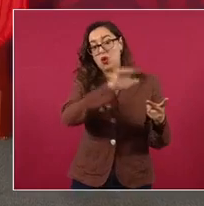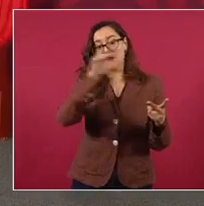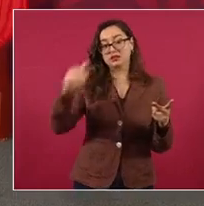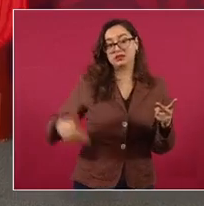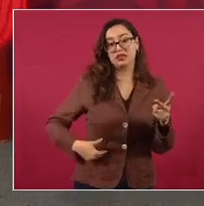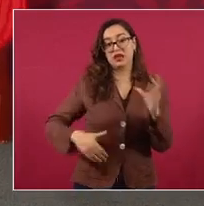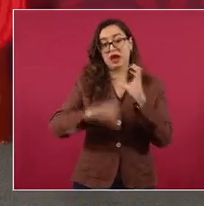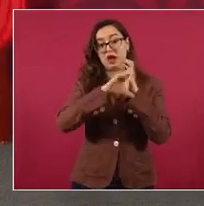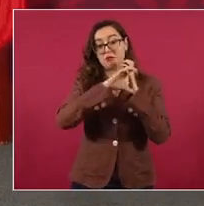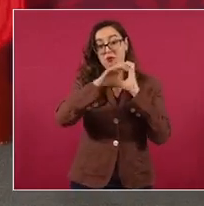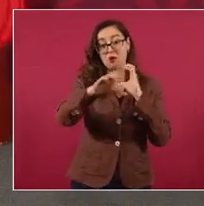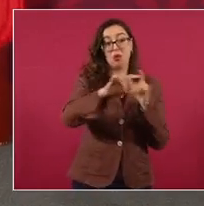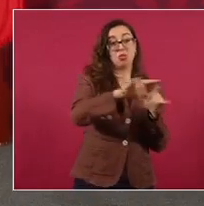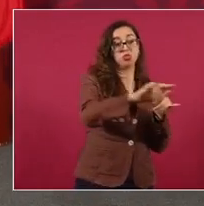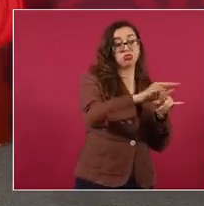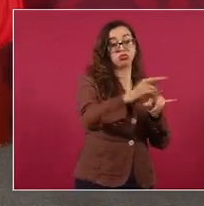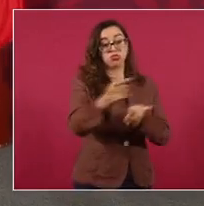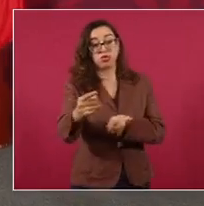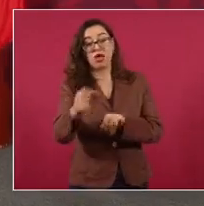Afortunadamente ahí no hubo